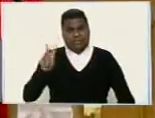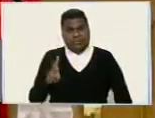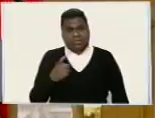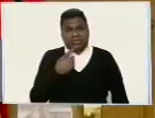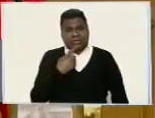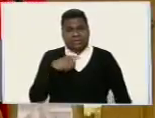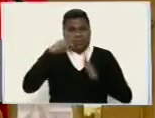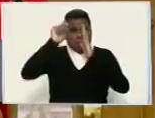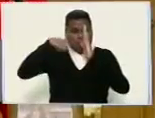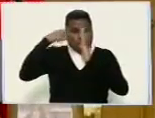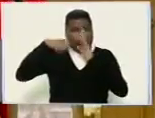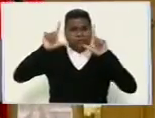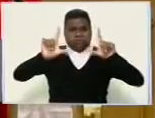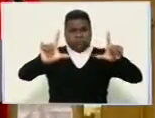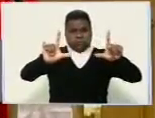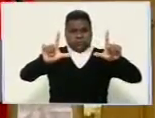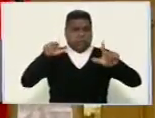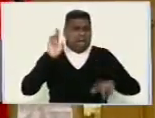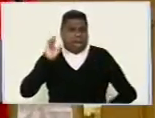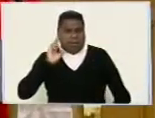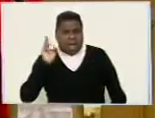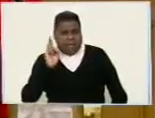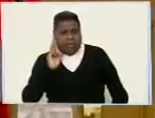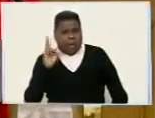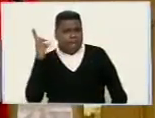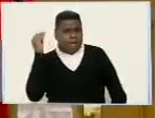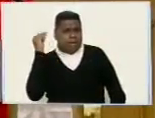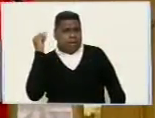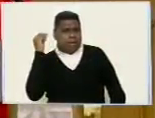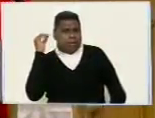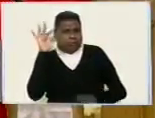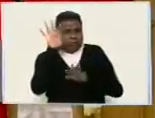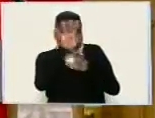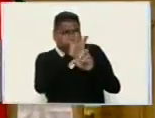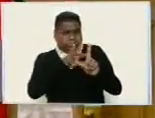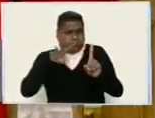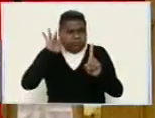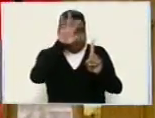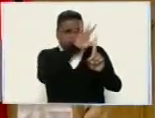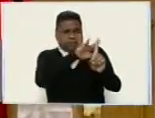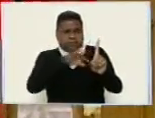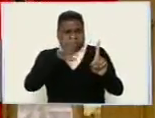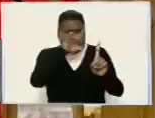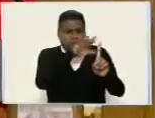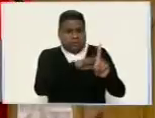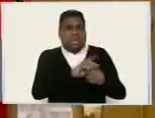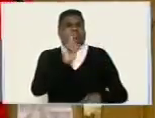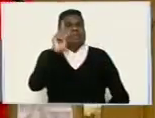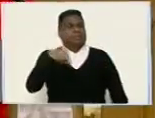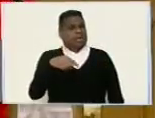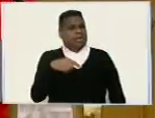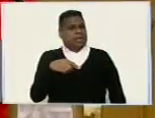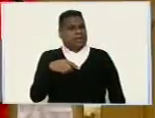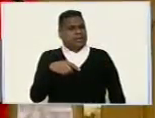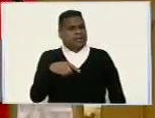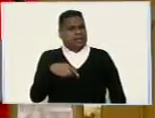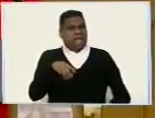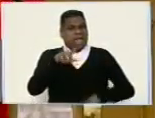ahí, hablándole al oído, enamorándolo. Cuando fue presidente de Conatel, nada más y nada menos.